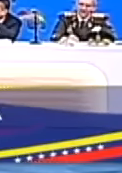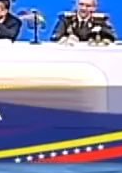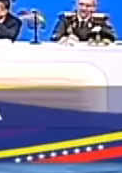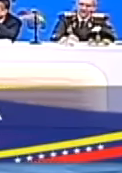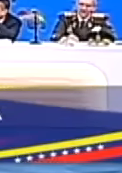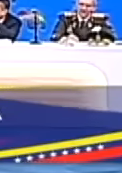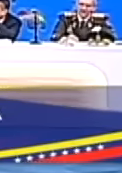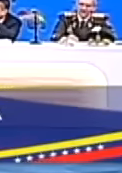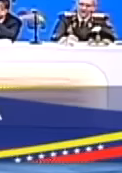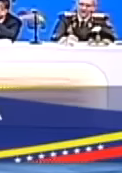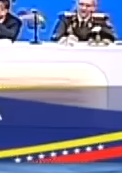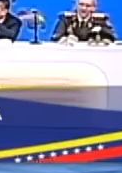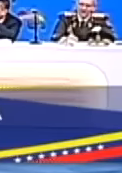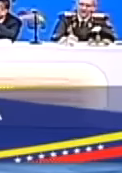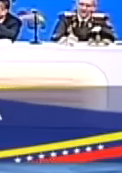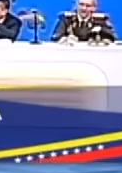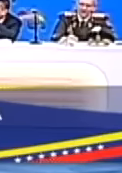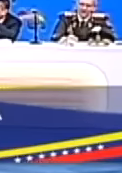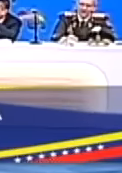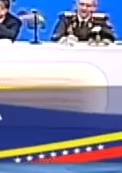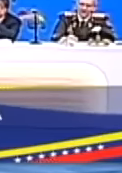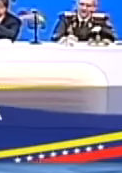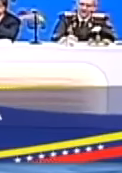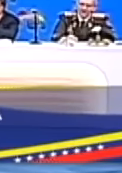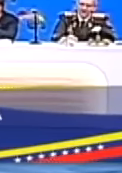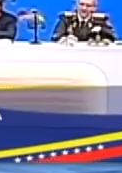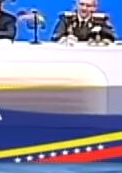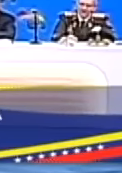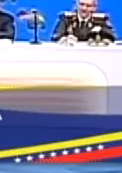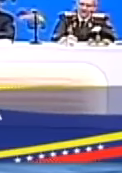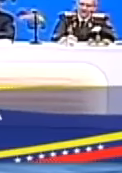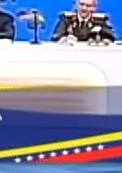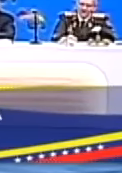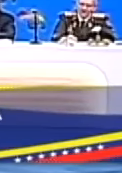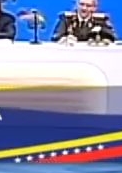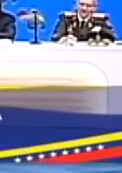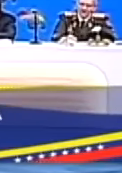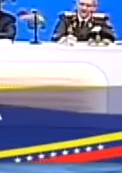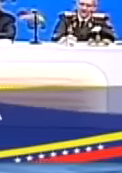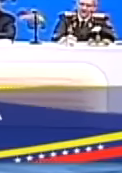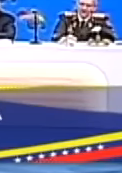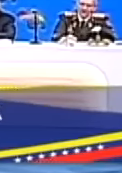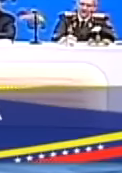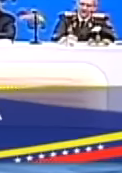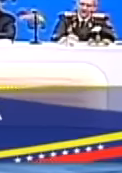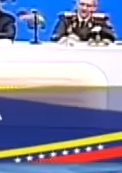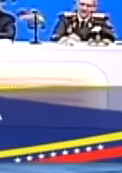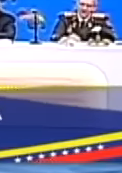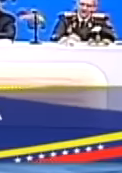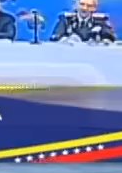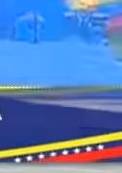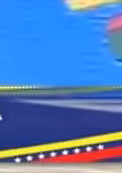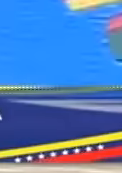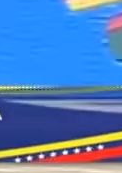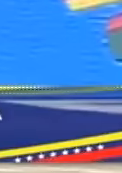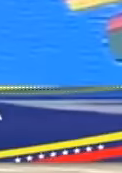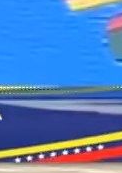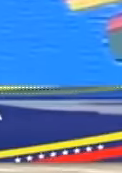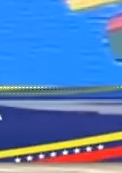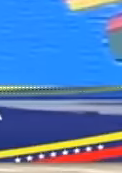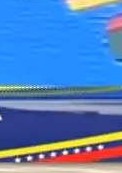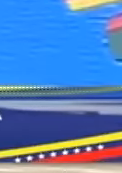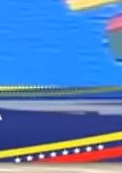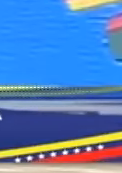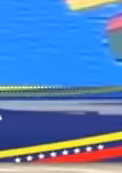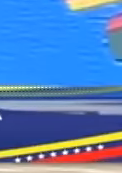la ExxonMobil, con el Comando Sur de los Estados Unidos, y donde Guyana,